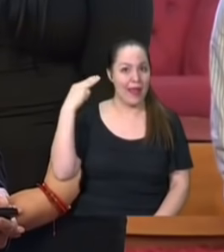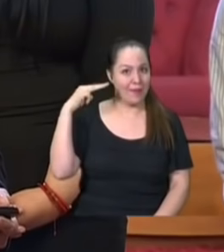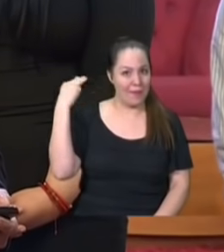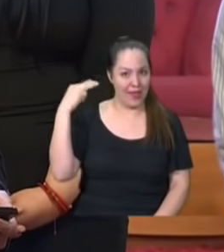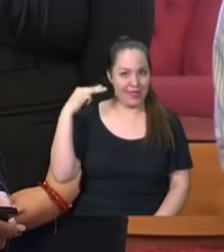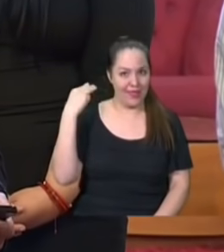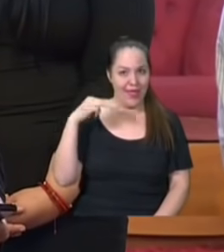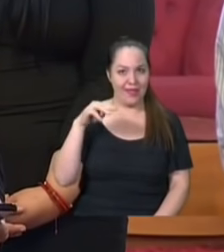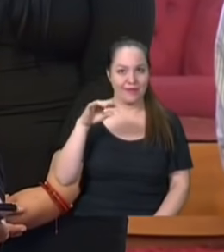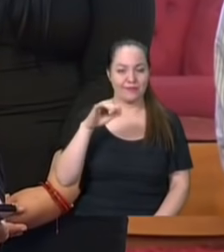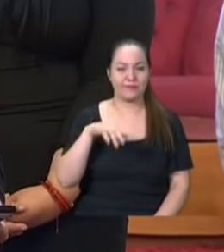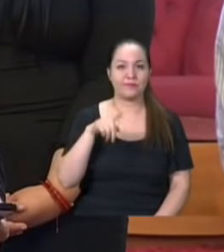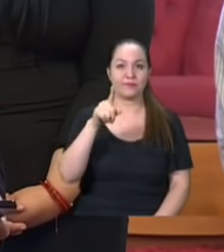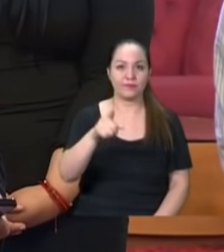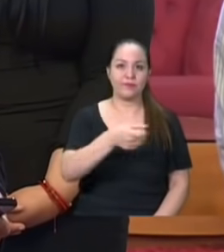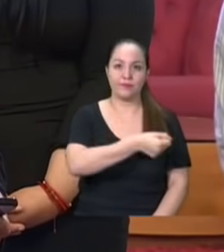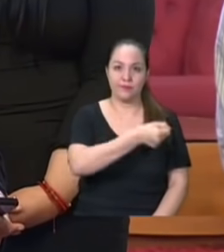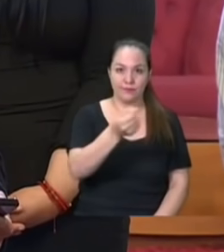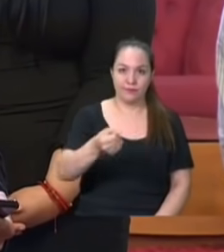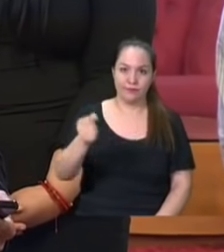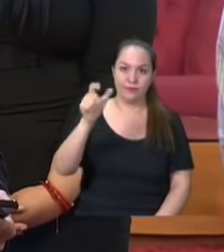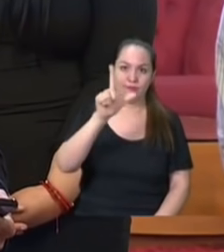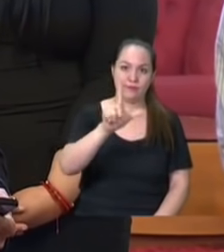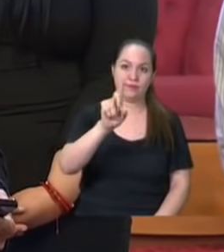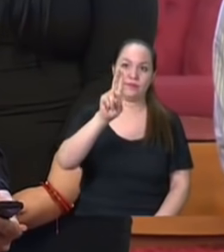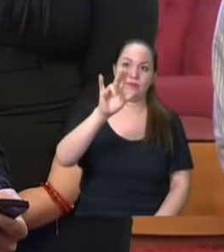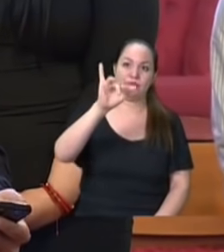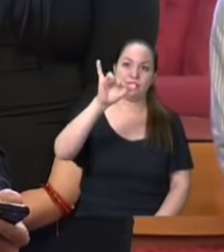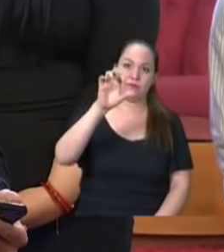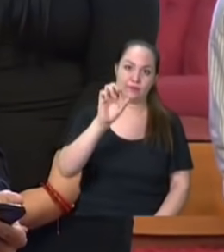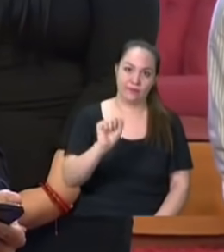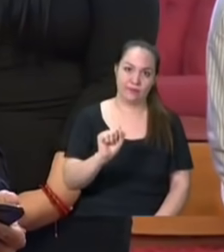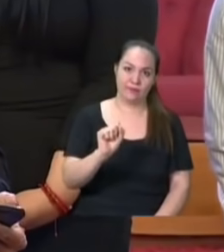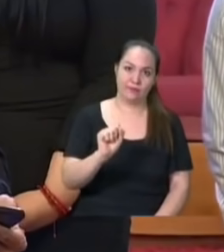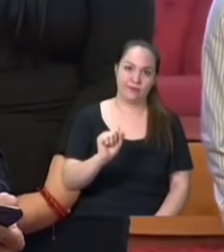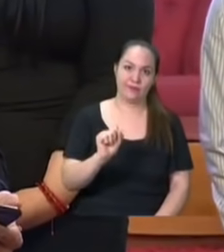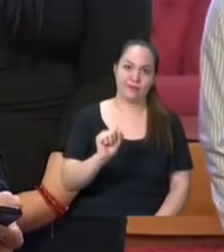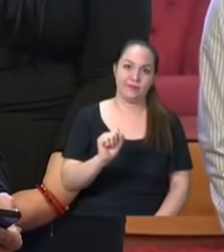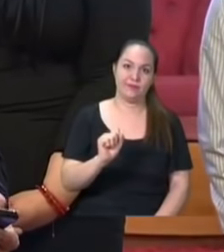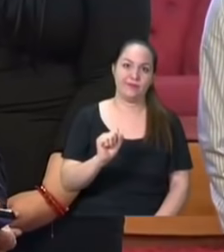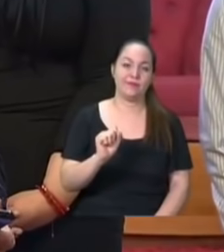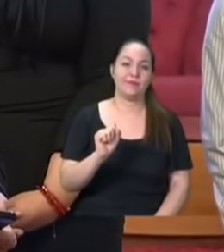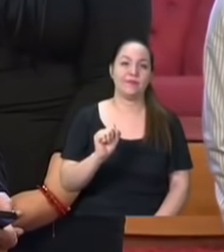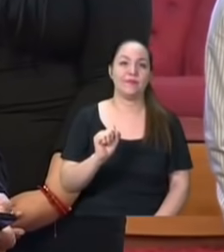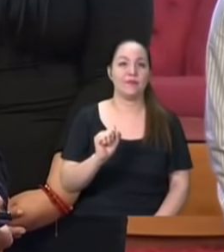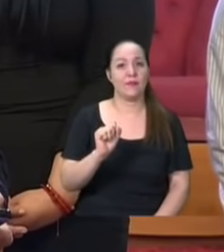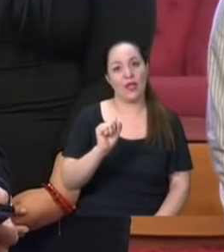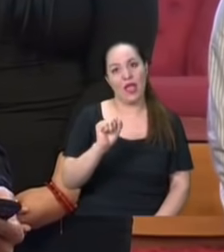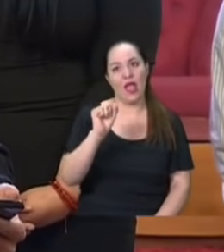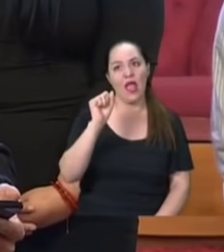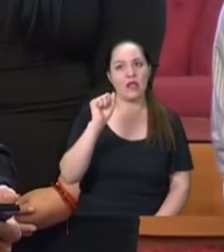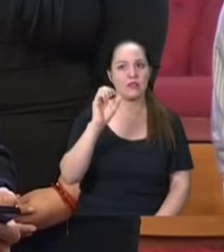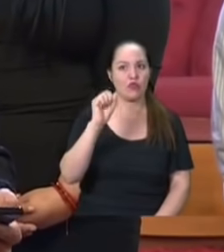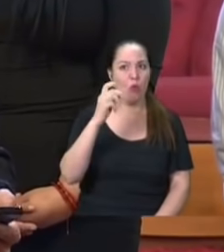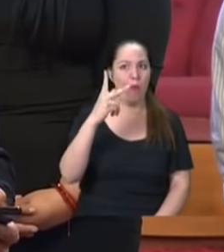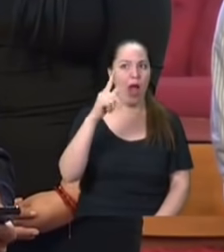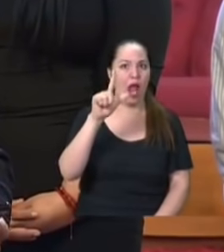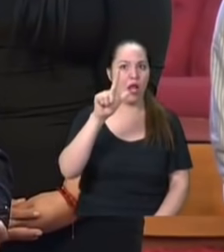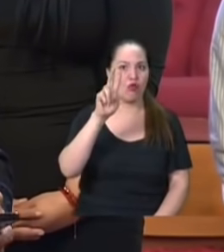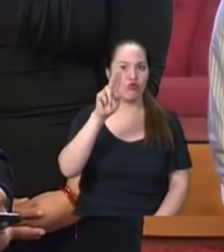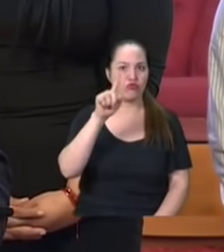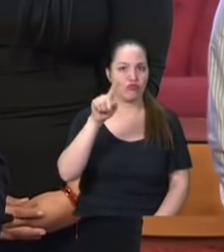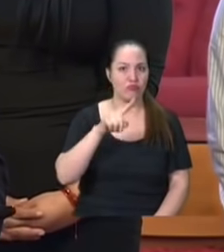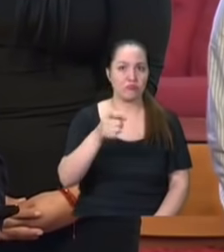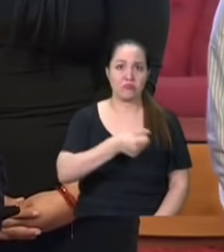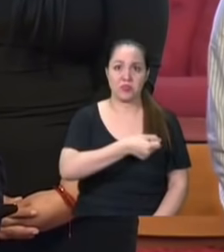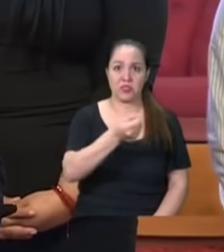Saludos a Luis el Pocaluz. ¿Cómo dijo? Saludos a Luis el Pocaluz, que está mandando